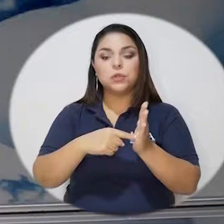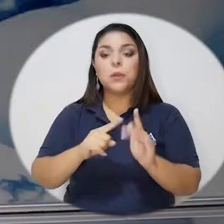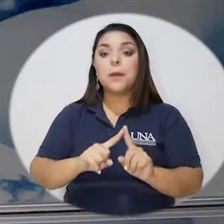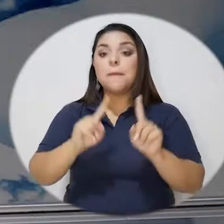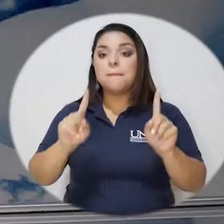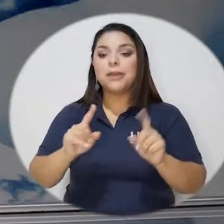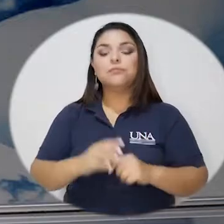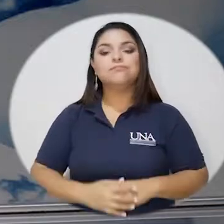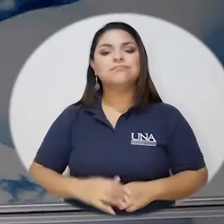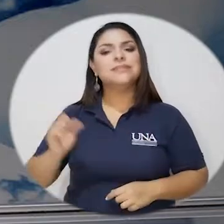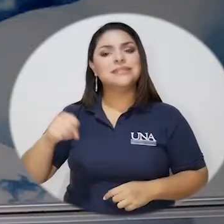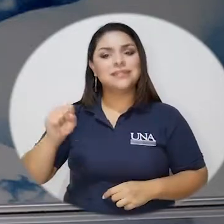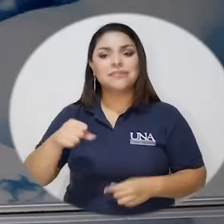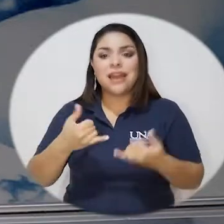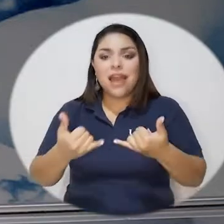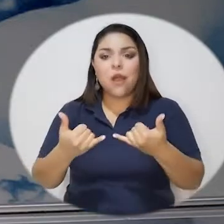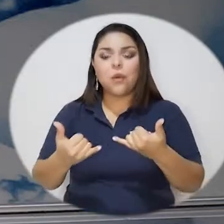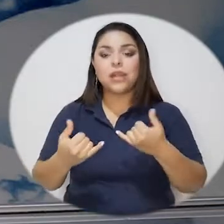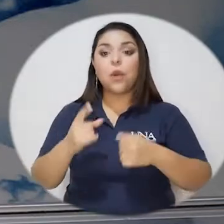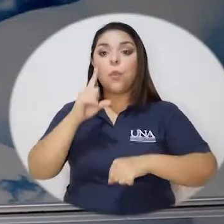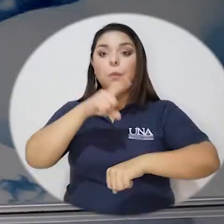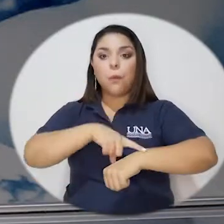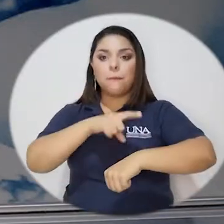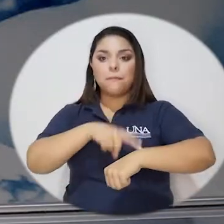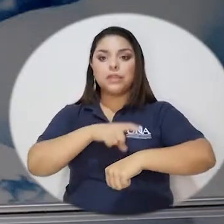pero sí, estamos en un